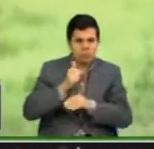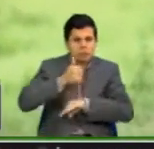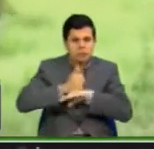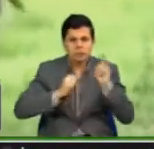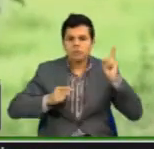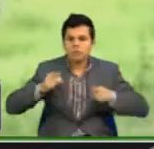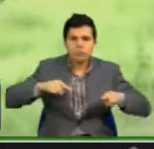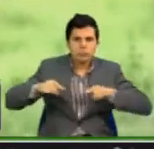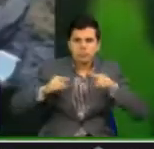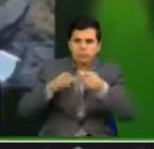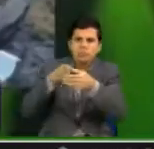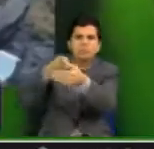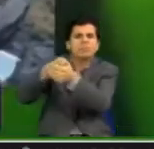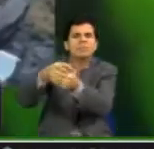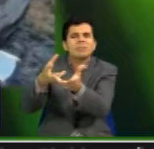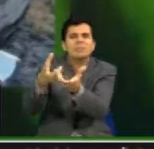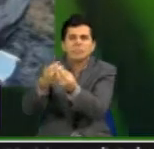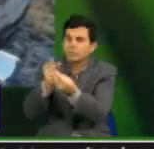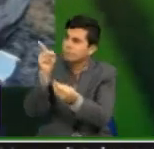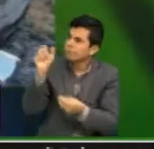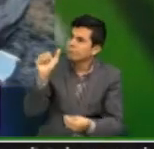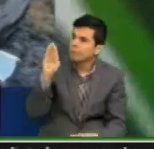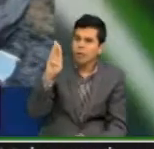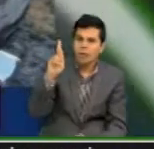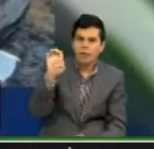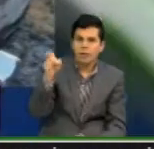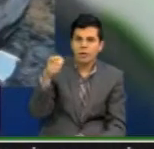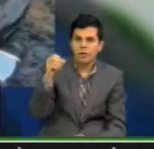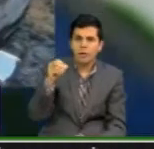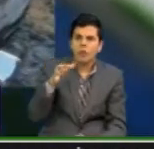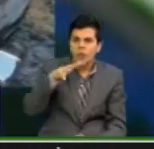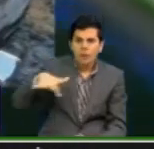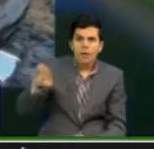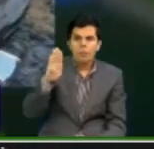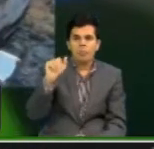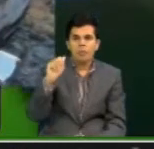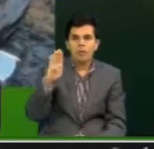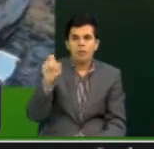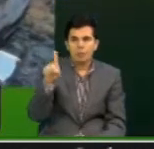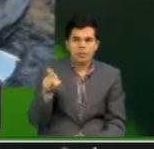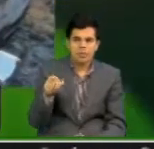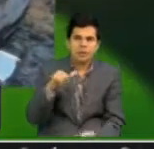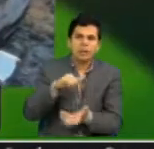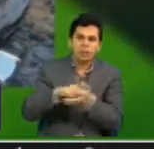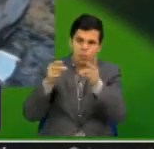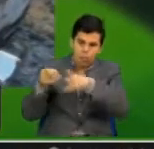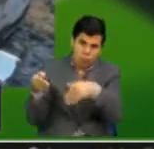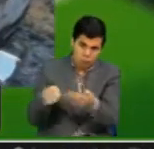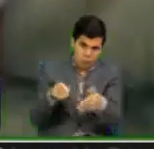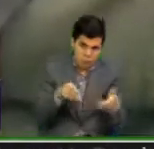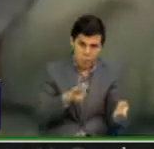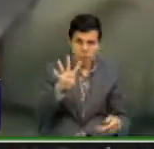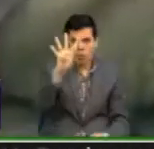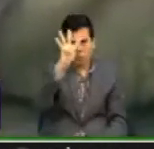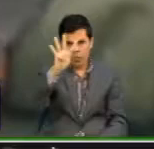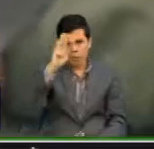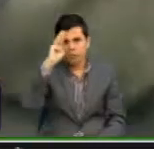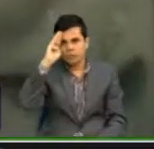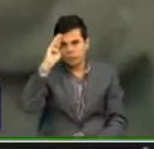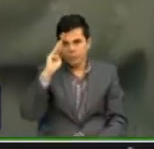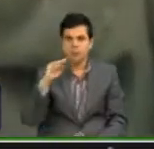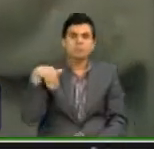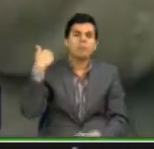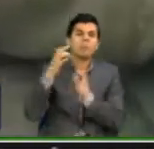atacaron una patrulla de policía en ábrego en la vereda pavés que dejó como resultado cuatro uniformados muertos el